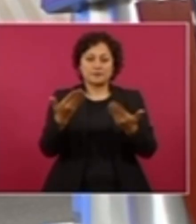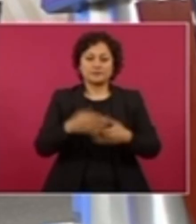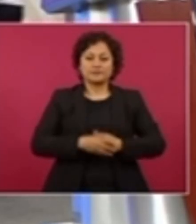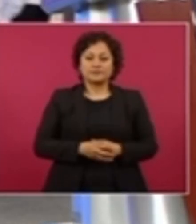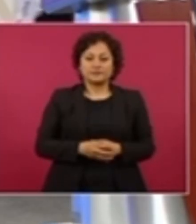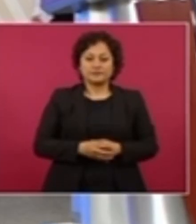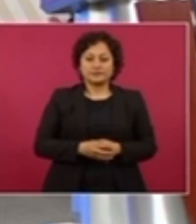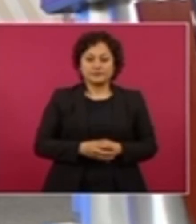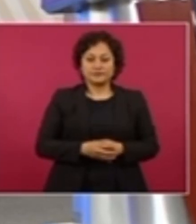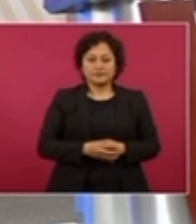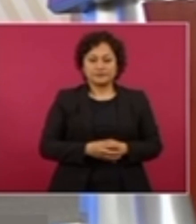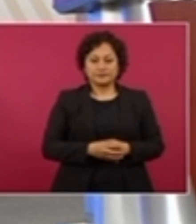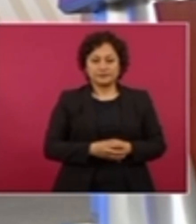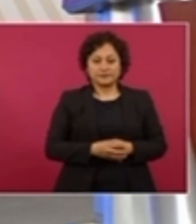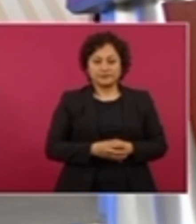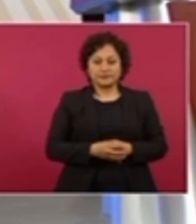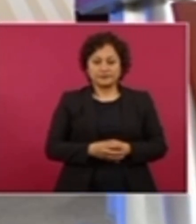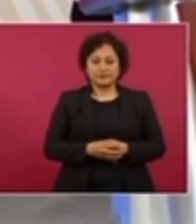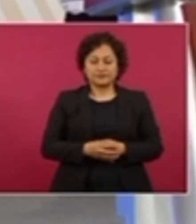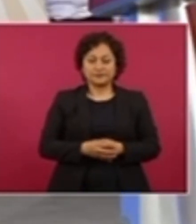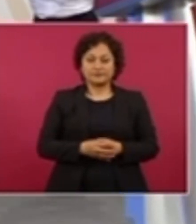Ven, no, ven.